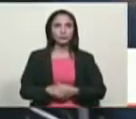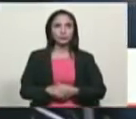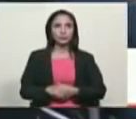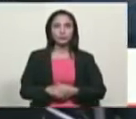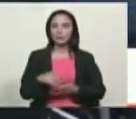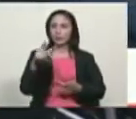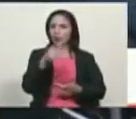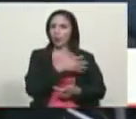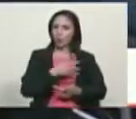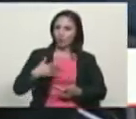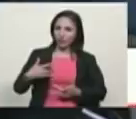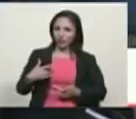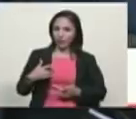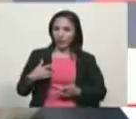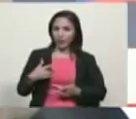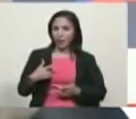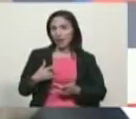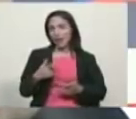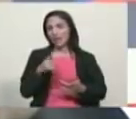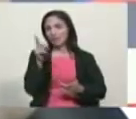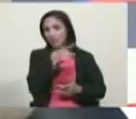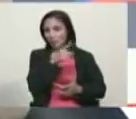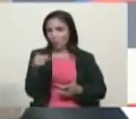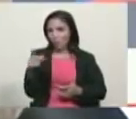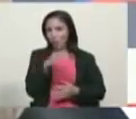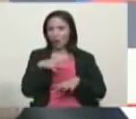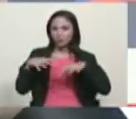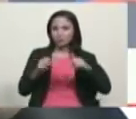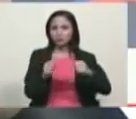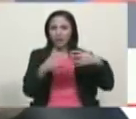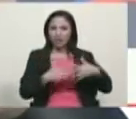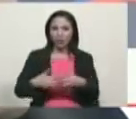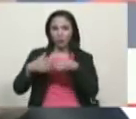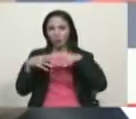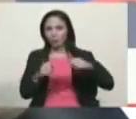¿Estaría usted a favor o en contra de una intervención militar de Estados Unidos en Venezuela?